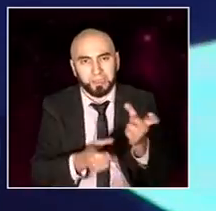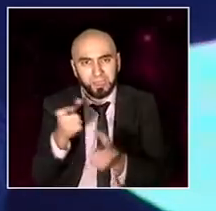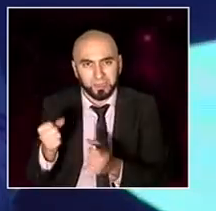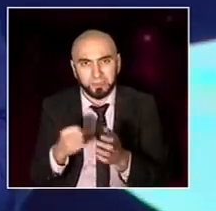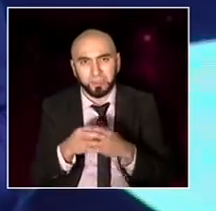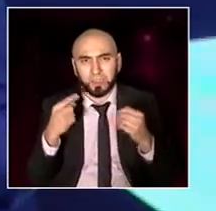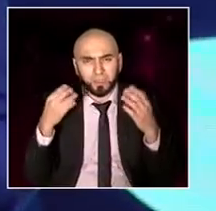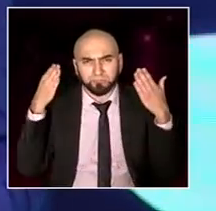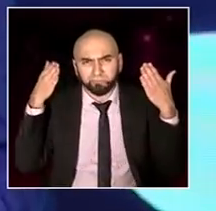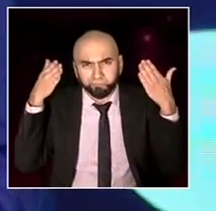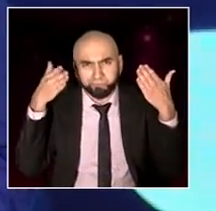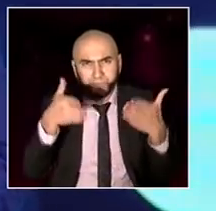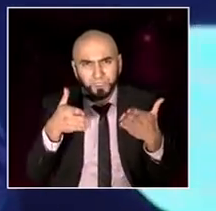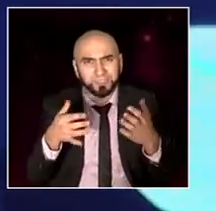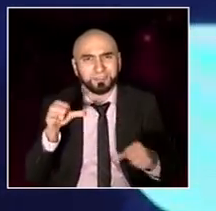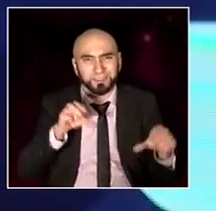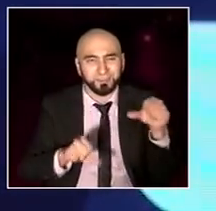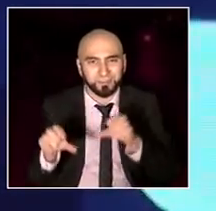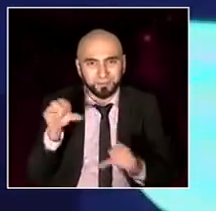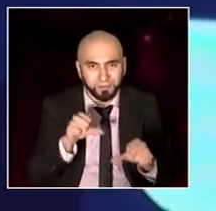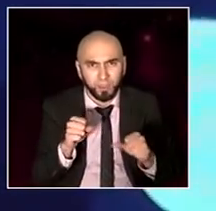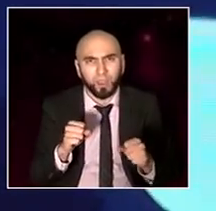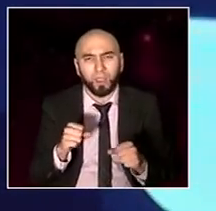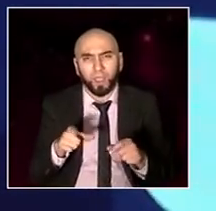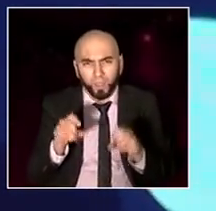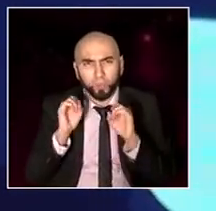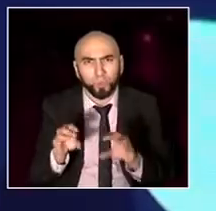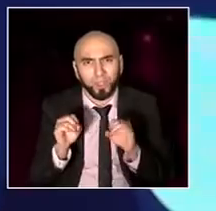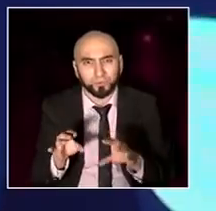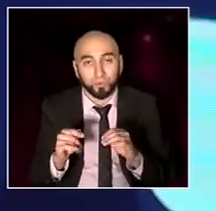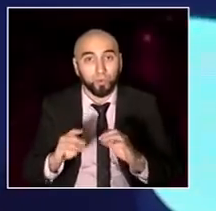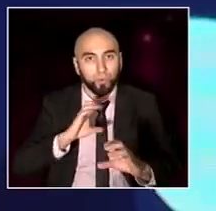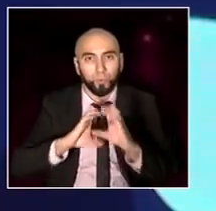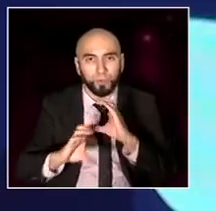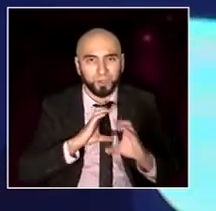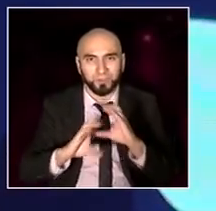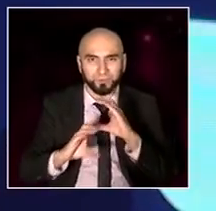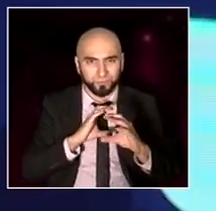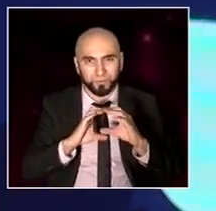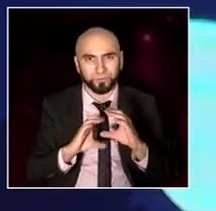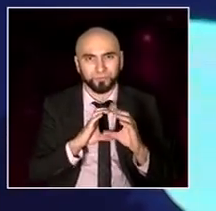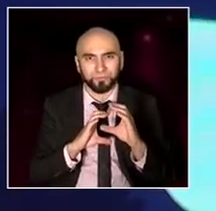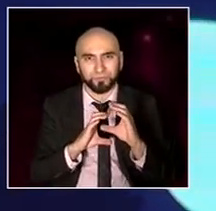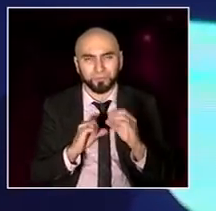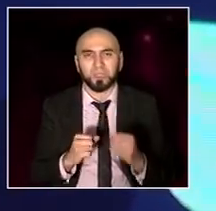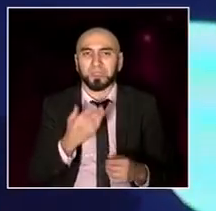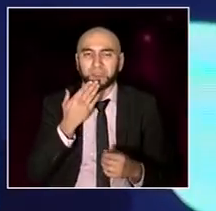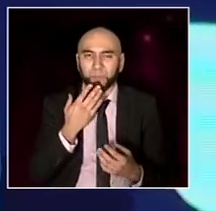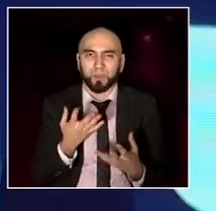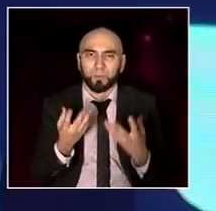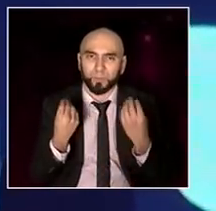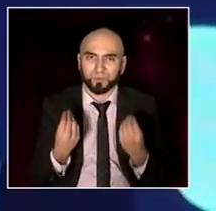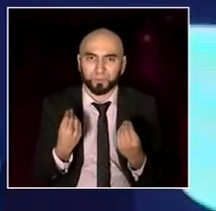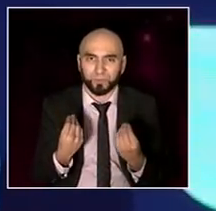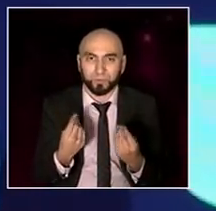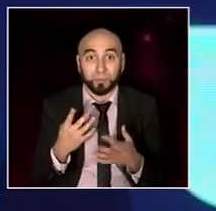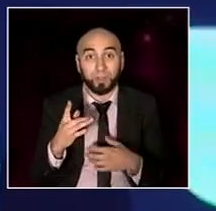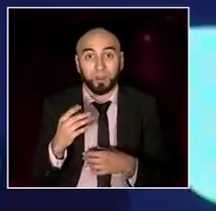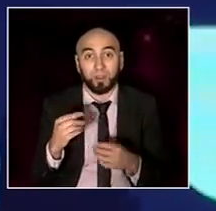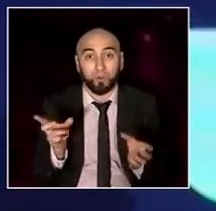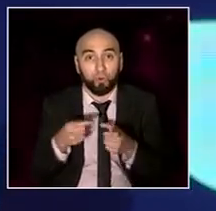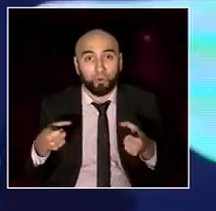que pone en ciencia, en educación de ciencia y la comunicación de ciencia, y por supuesto para el Congreso